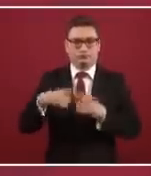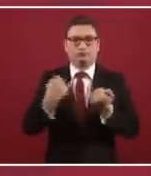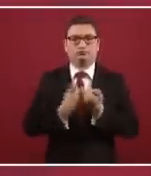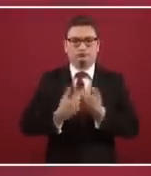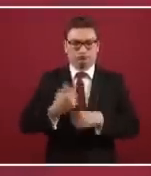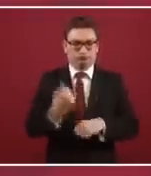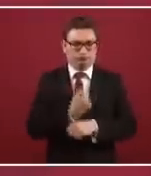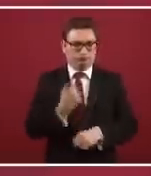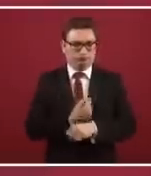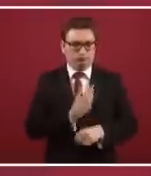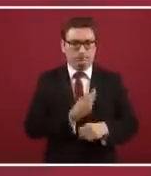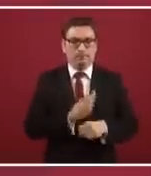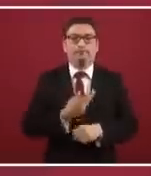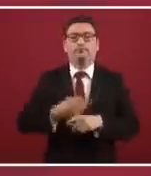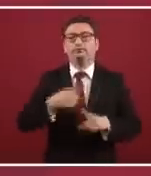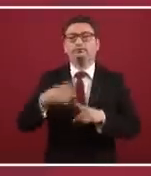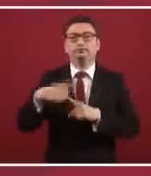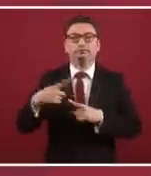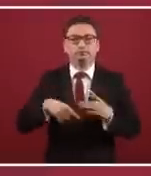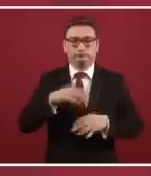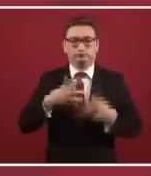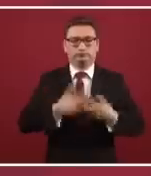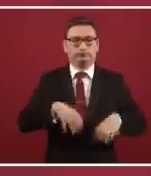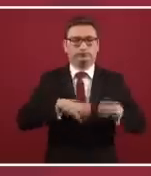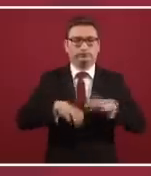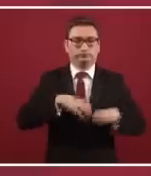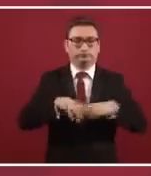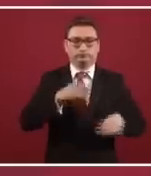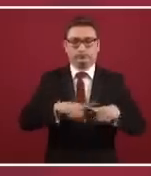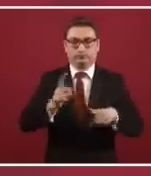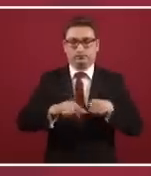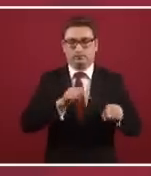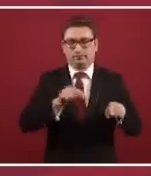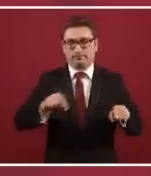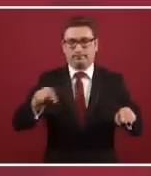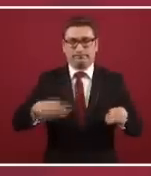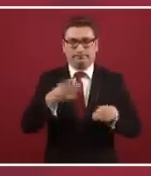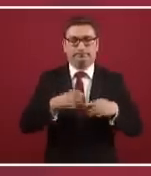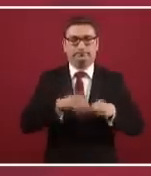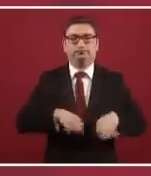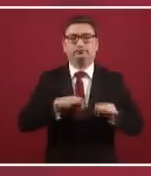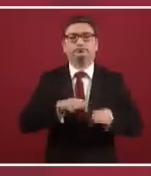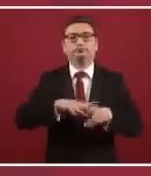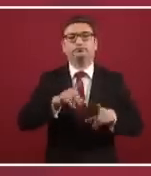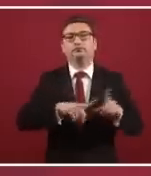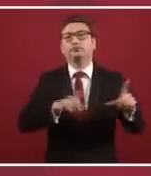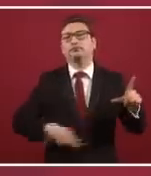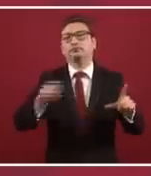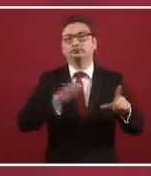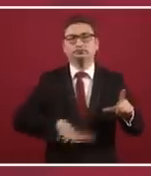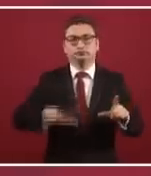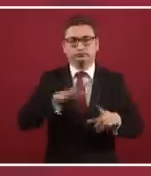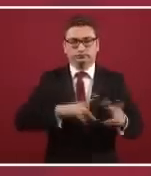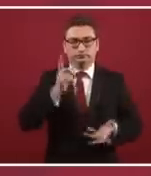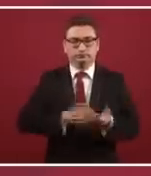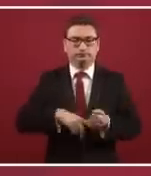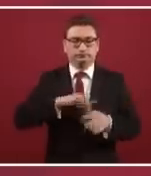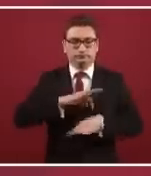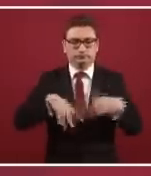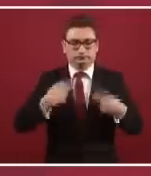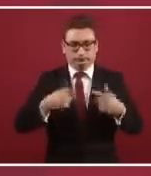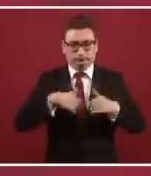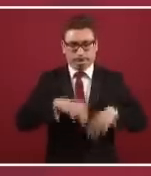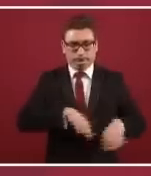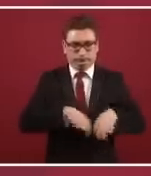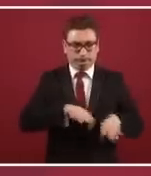calzado, entre otras industrias que generan empleos en el país y que reactivan